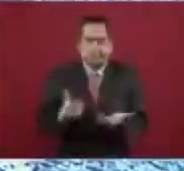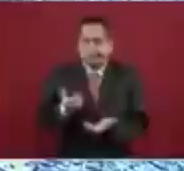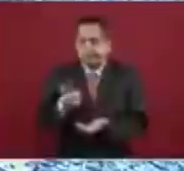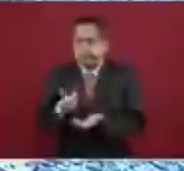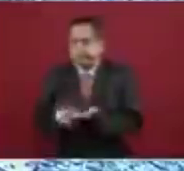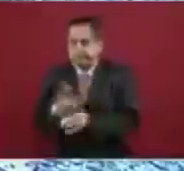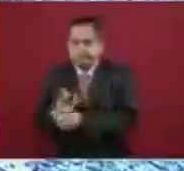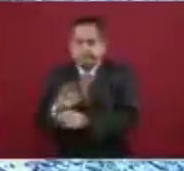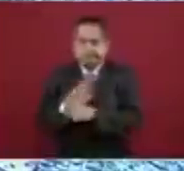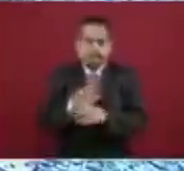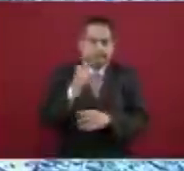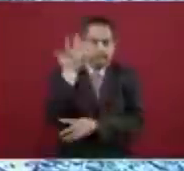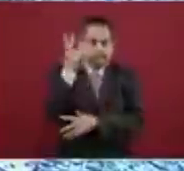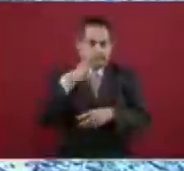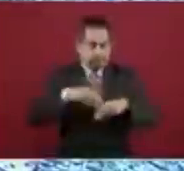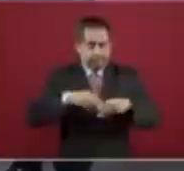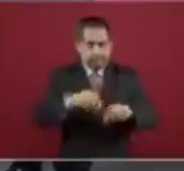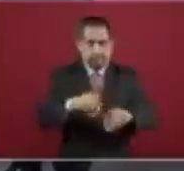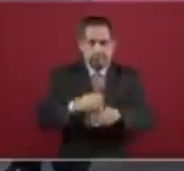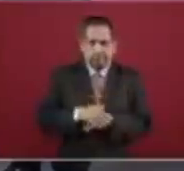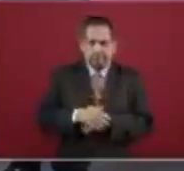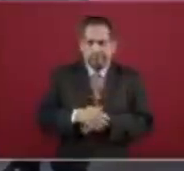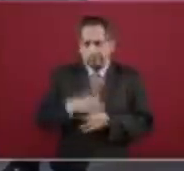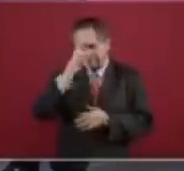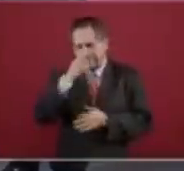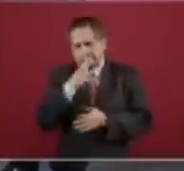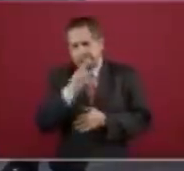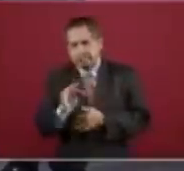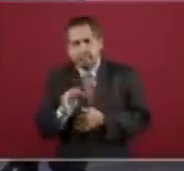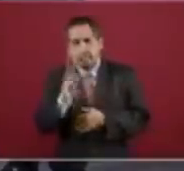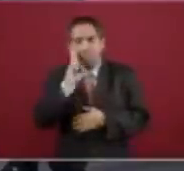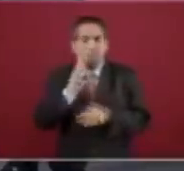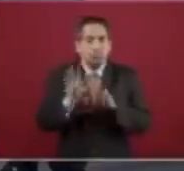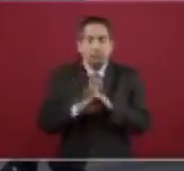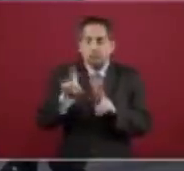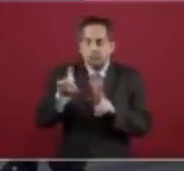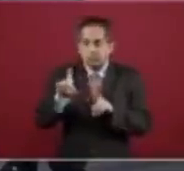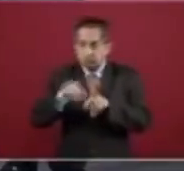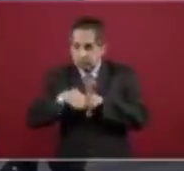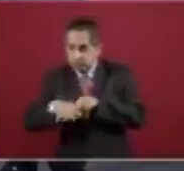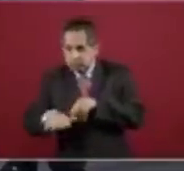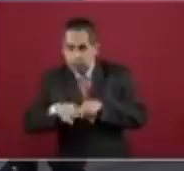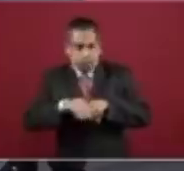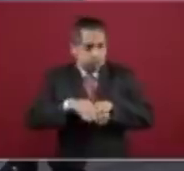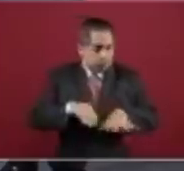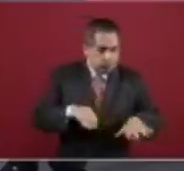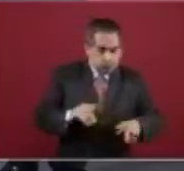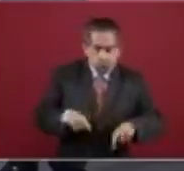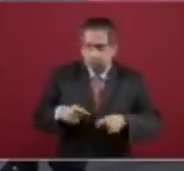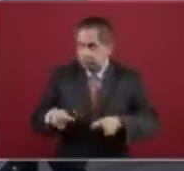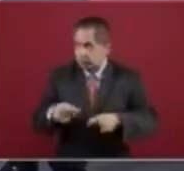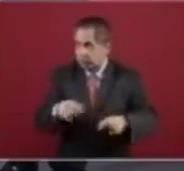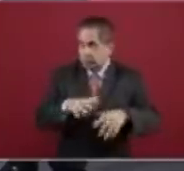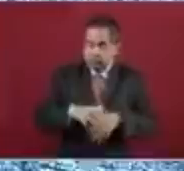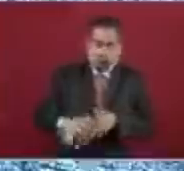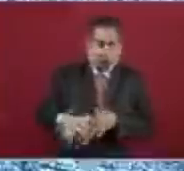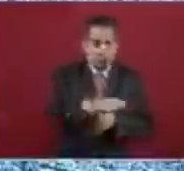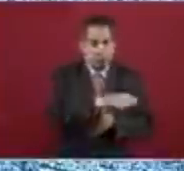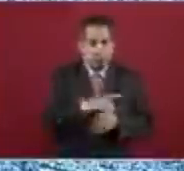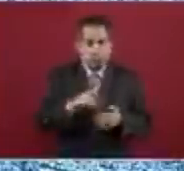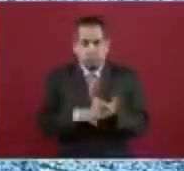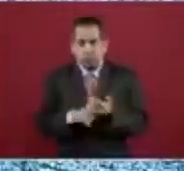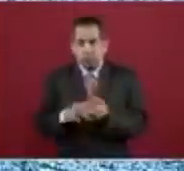costar sembrar árboles. Suena como que poca cosa, pero hay que ver cómo irrigar esto, ya hay programas. Tenemos que tomar estos